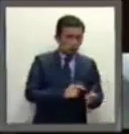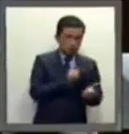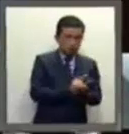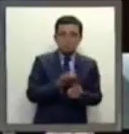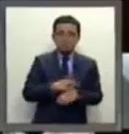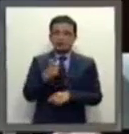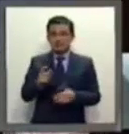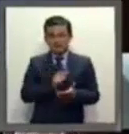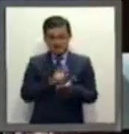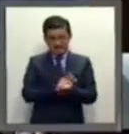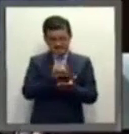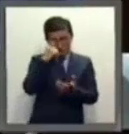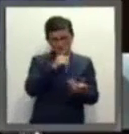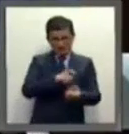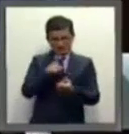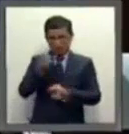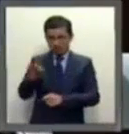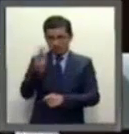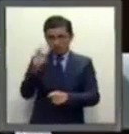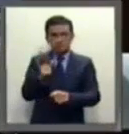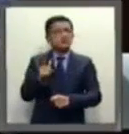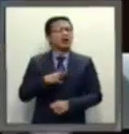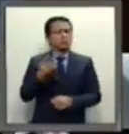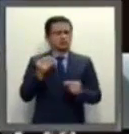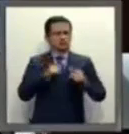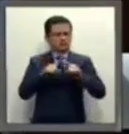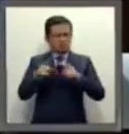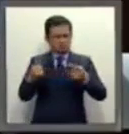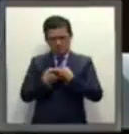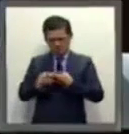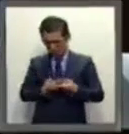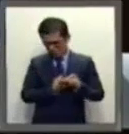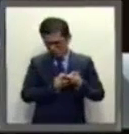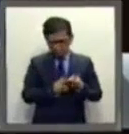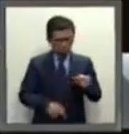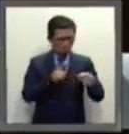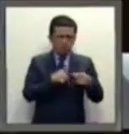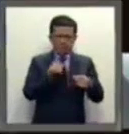Federación tiene varias inconsistencias. Empiezo con la primera.